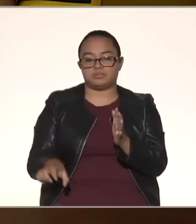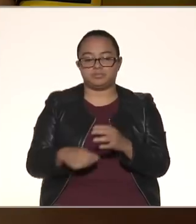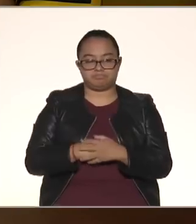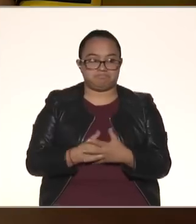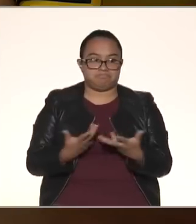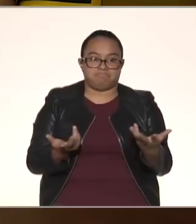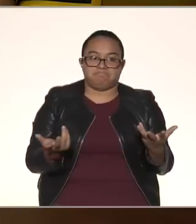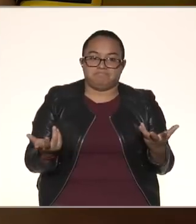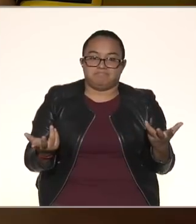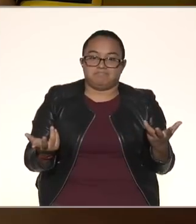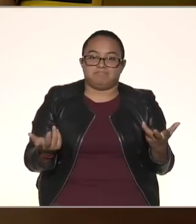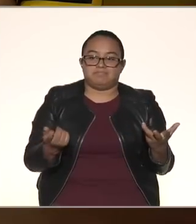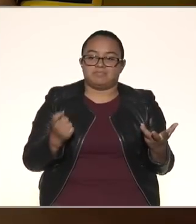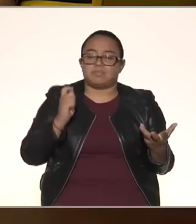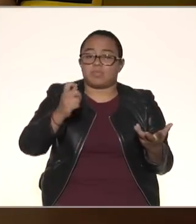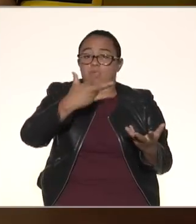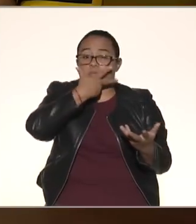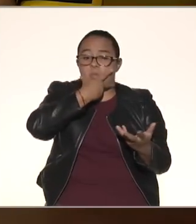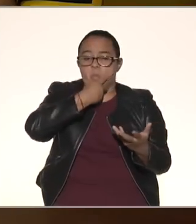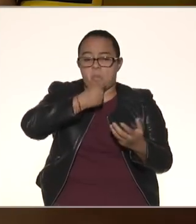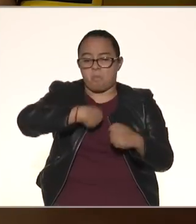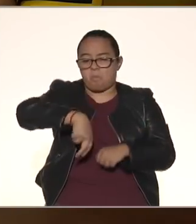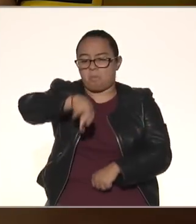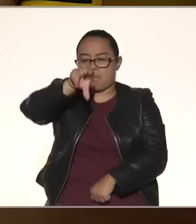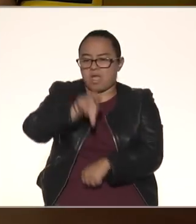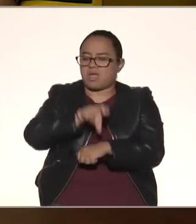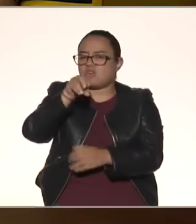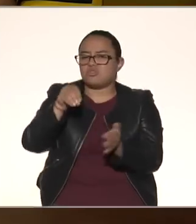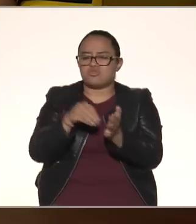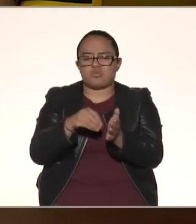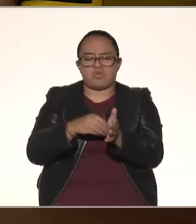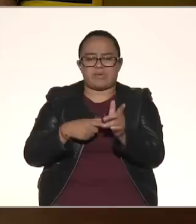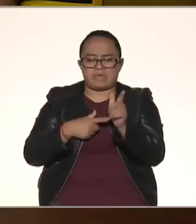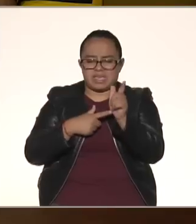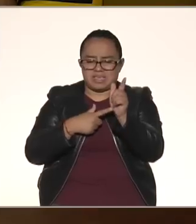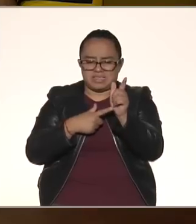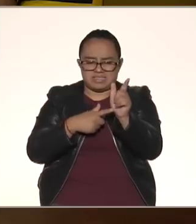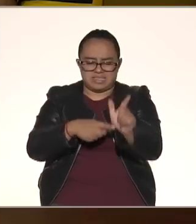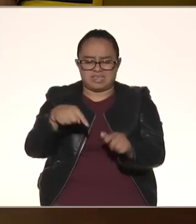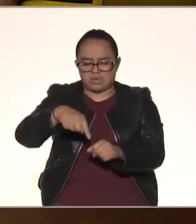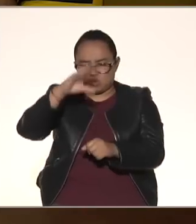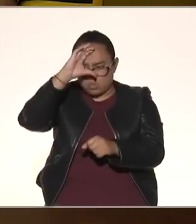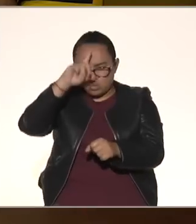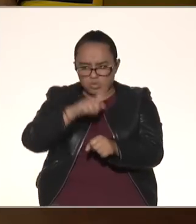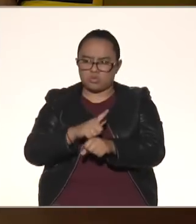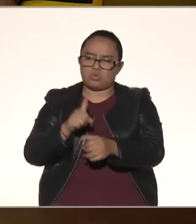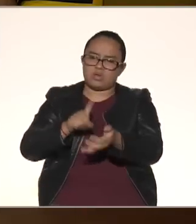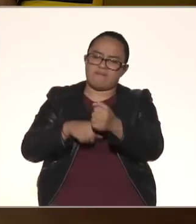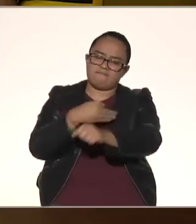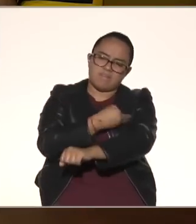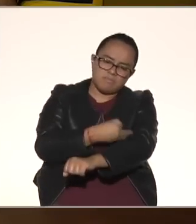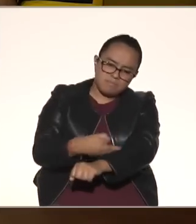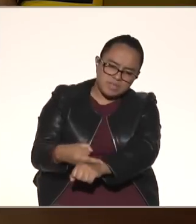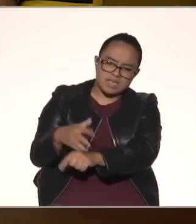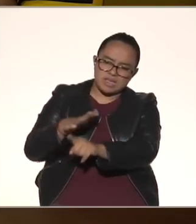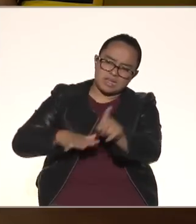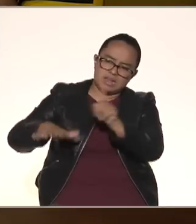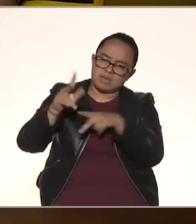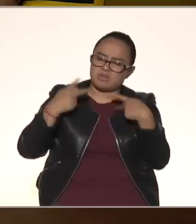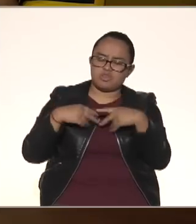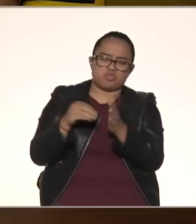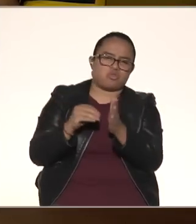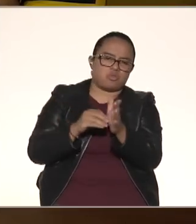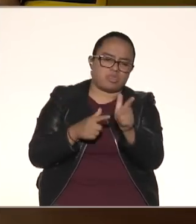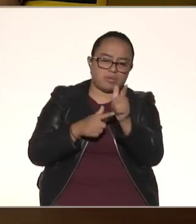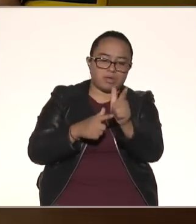híjole, no podemos negar que el machismo, está súper presente, en nuestra cultura, en nuestras familias, y en nuestra sociedad? ¿Qué